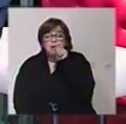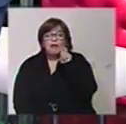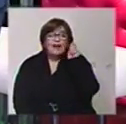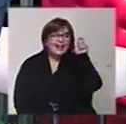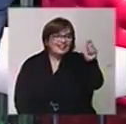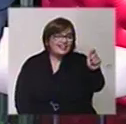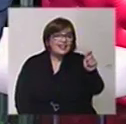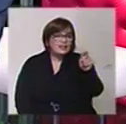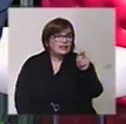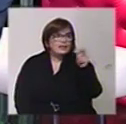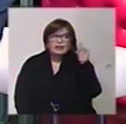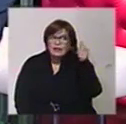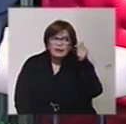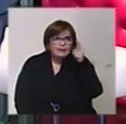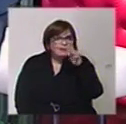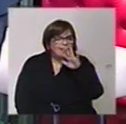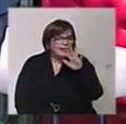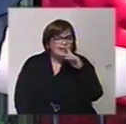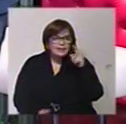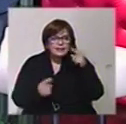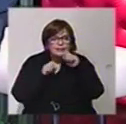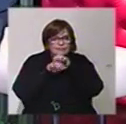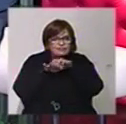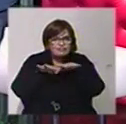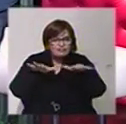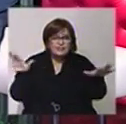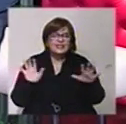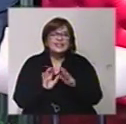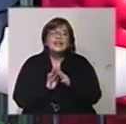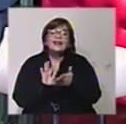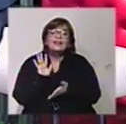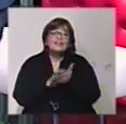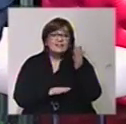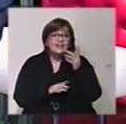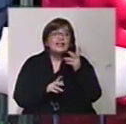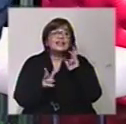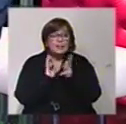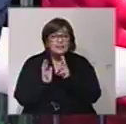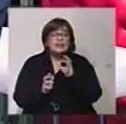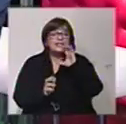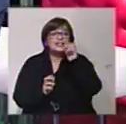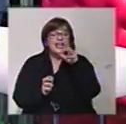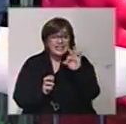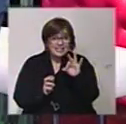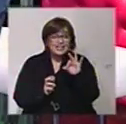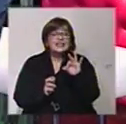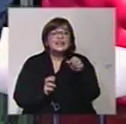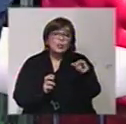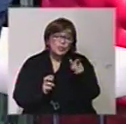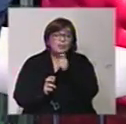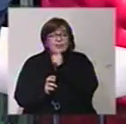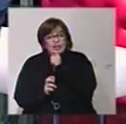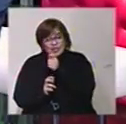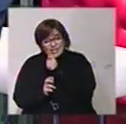visita casi que se volvió viral acá en Uruguay, ¿no? Y hablamos también con Yadid Austeliskis, que es una persona que mezcla el periodismo